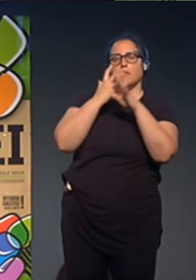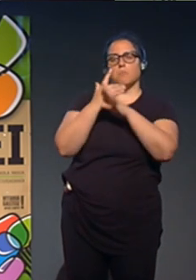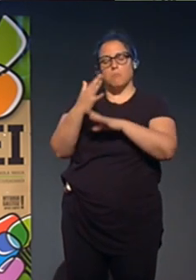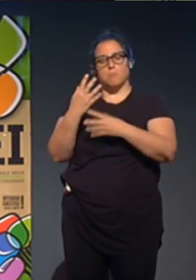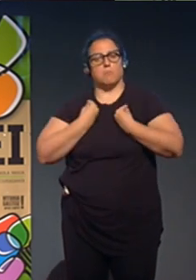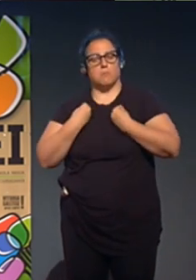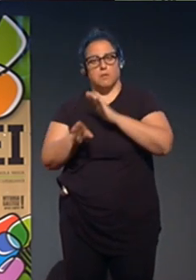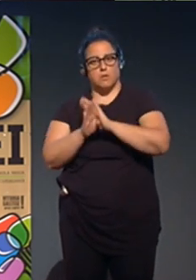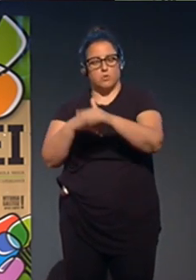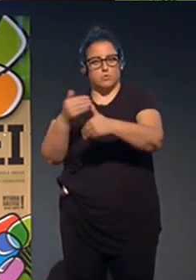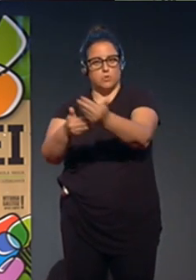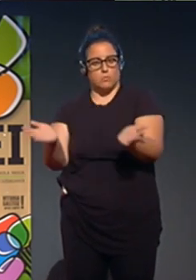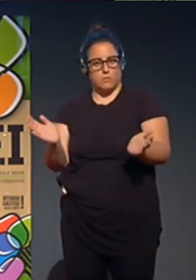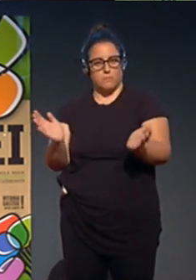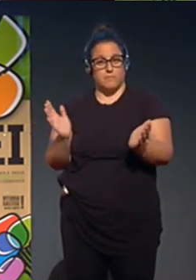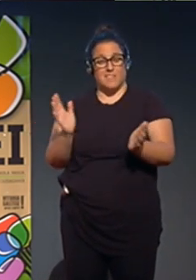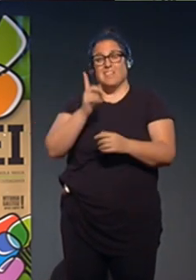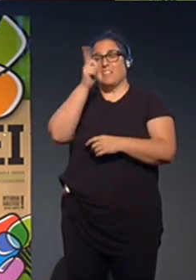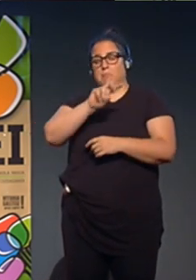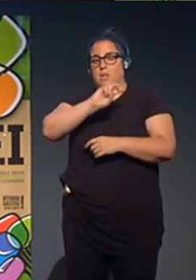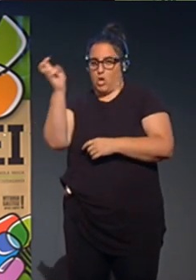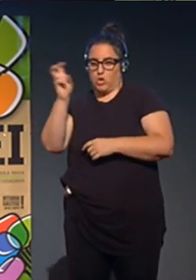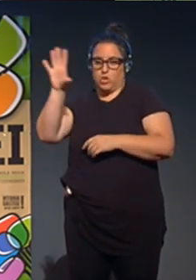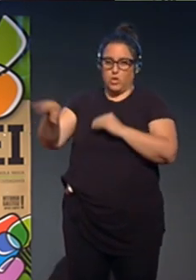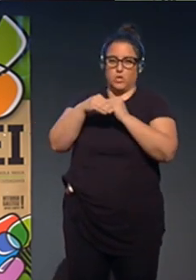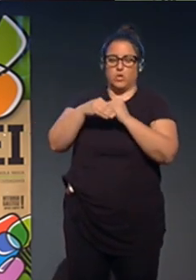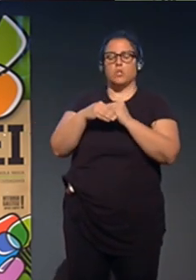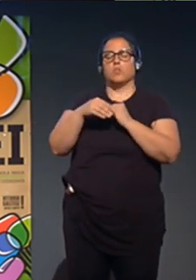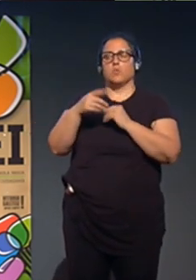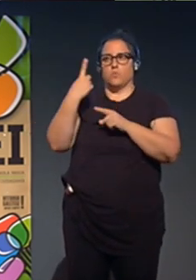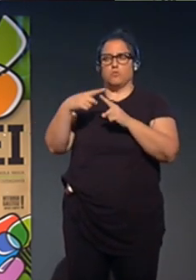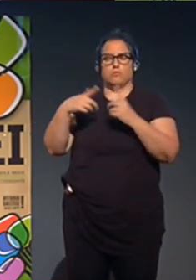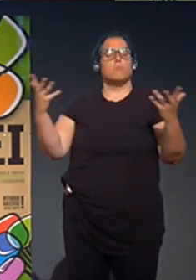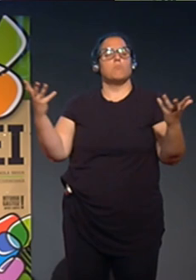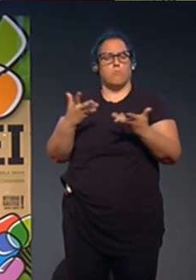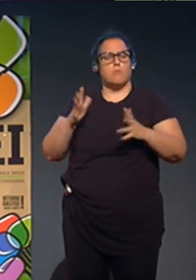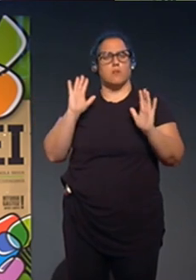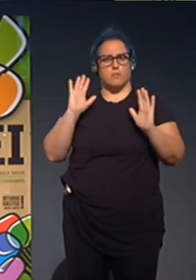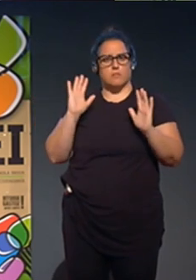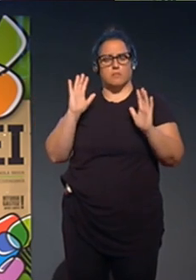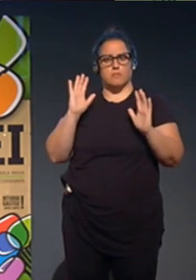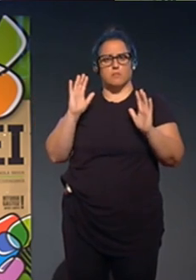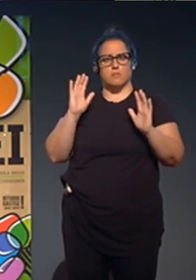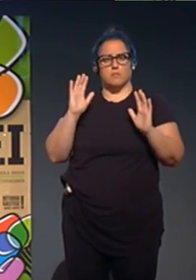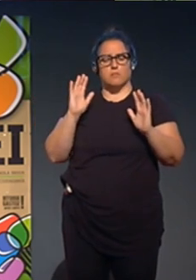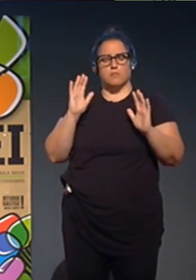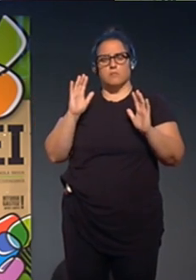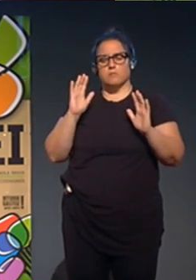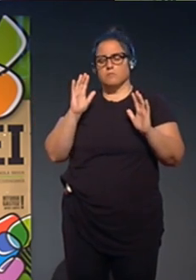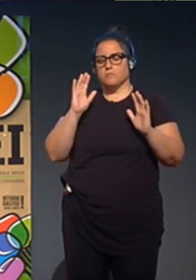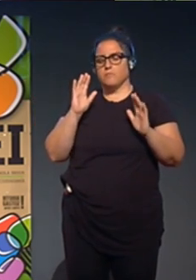ahora otra cosa muy importante en esto está ocurriendo que también a mi juicio es muy grave y es que se están